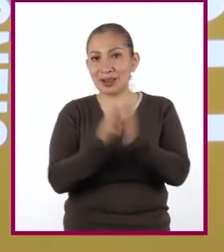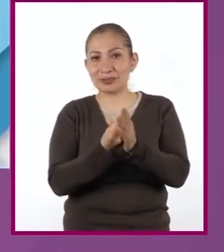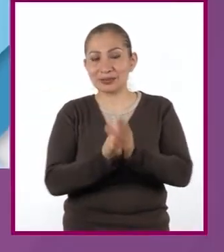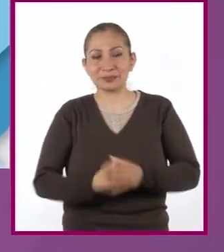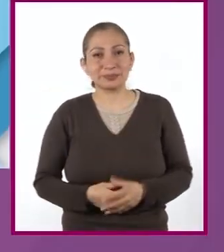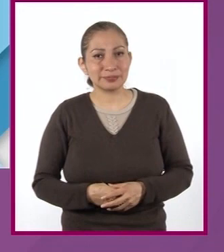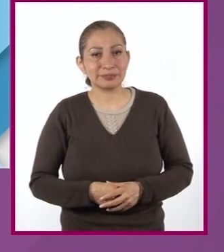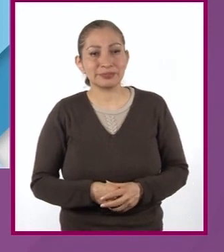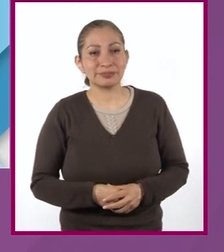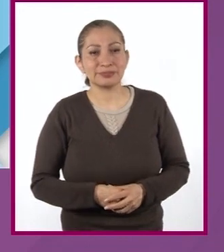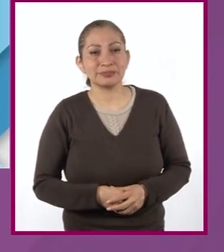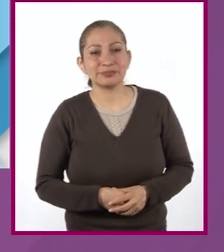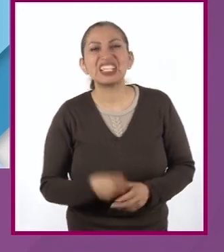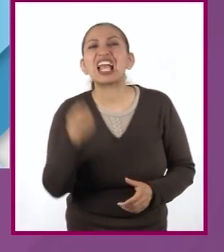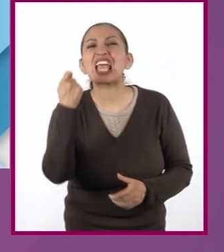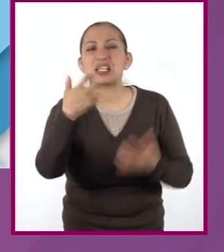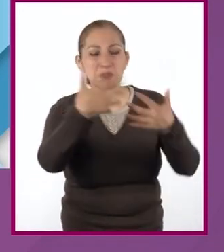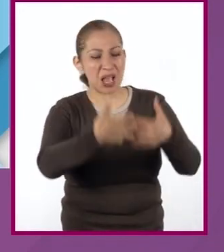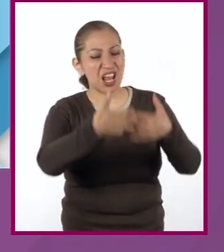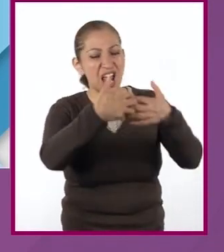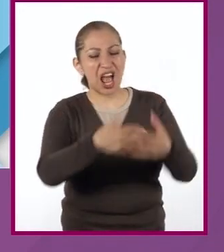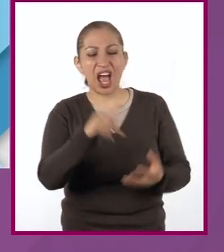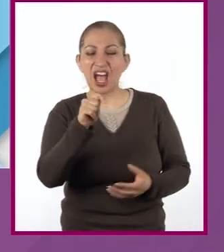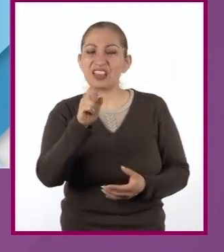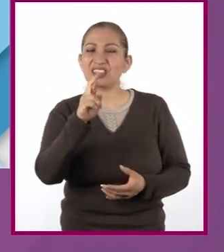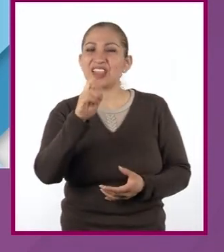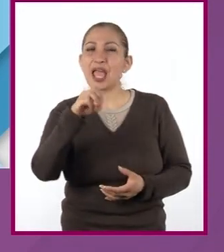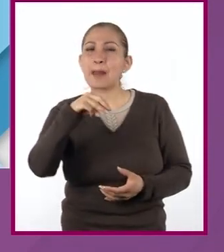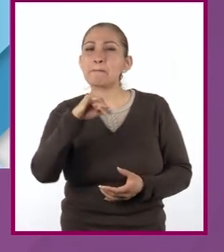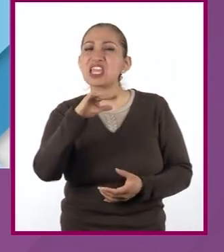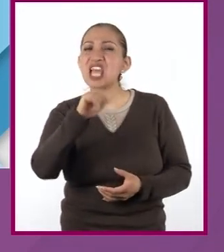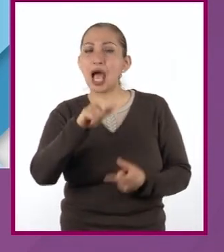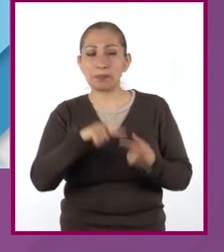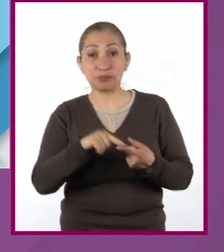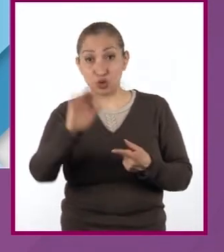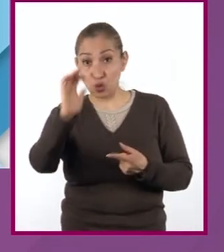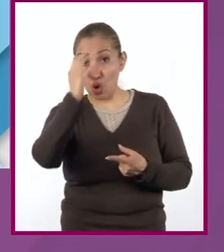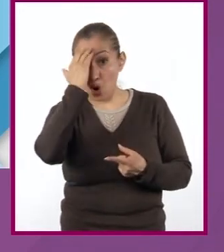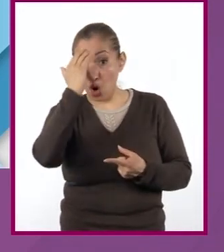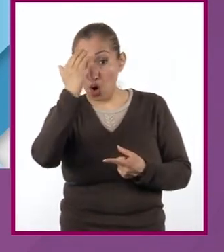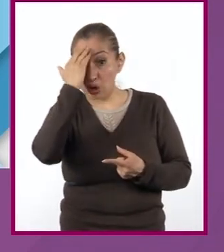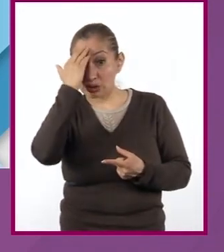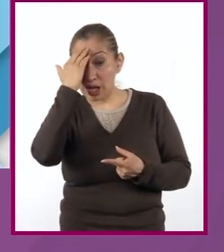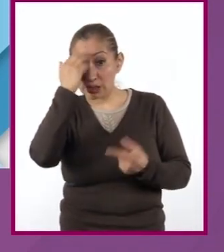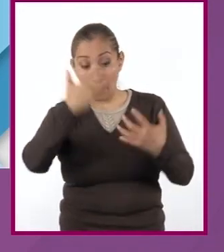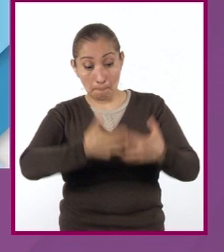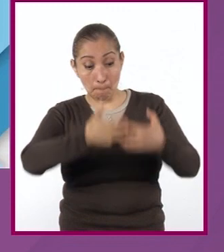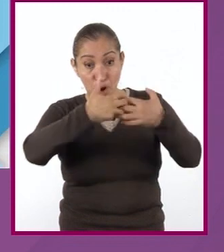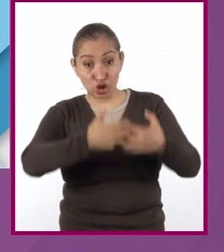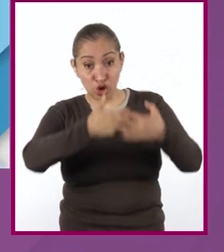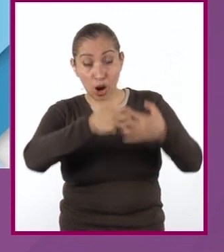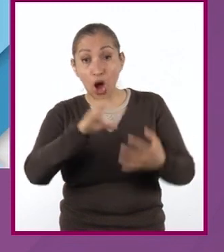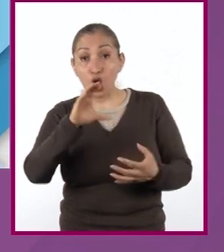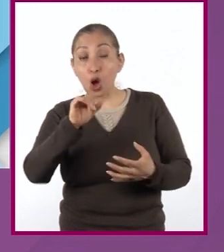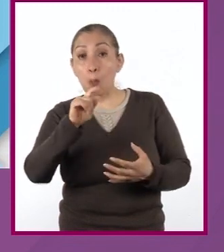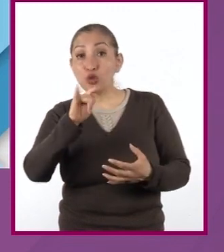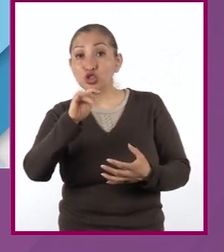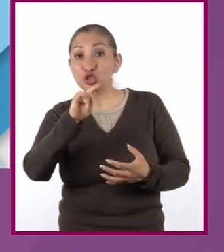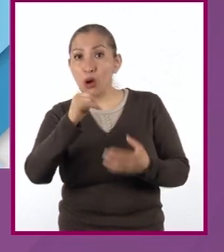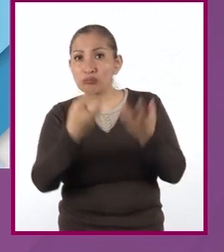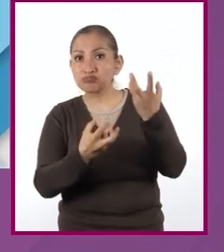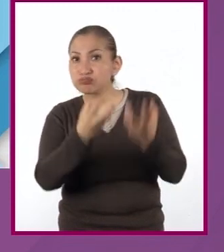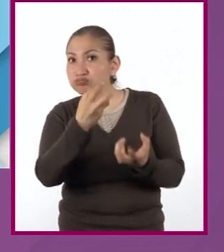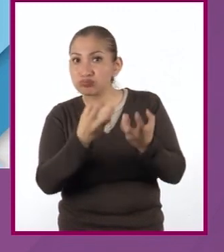principio. ¿Qué es una máquina térmica? ¿Conoces los motores de